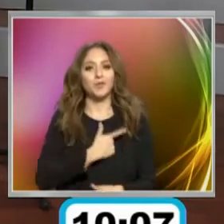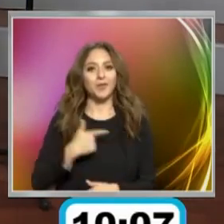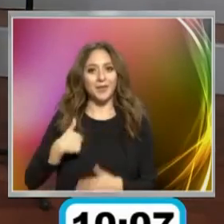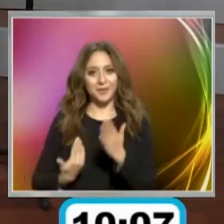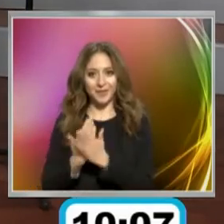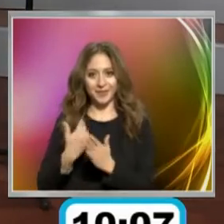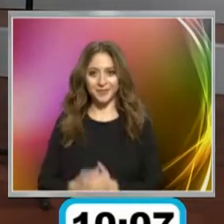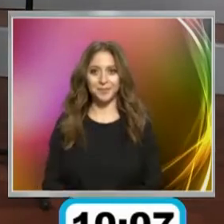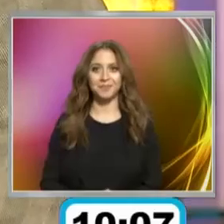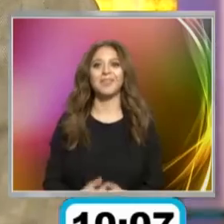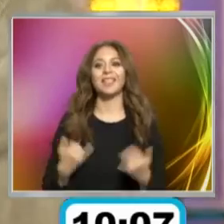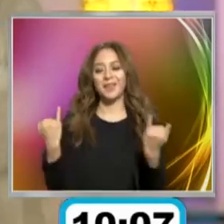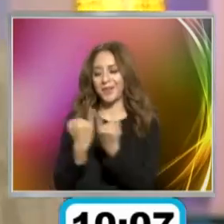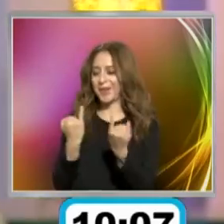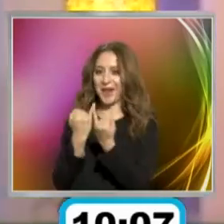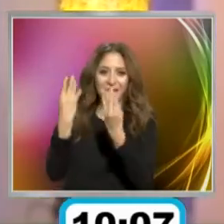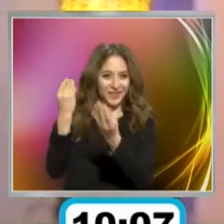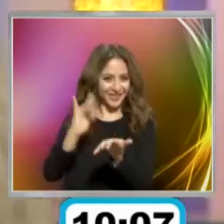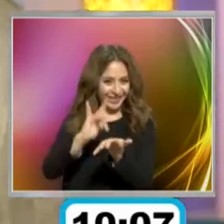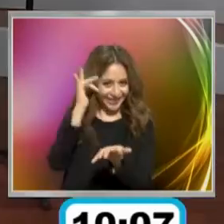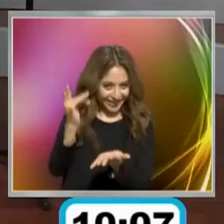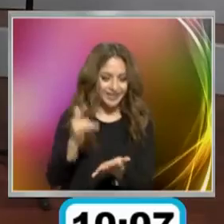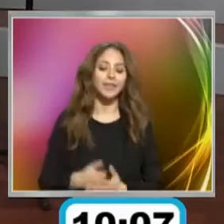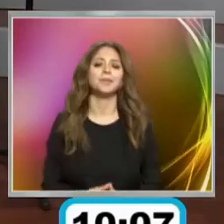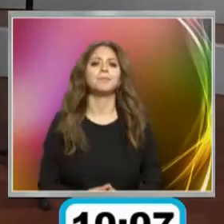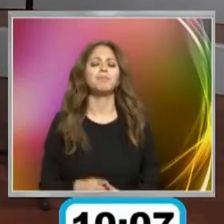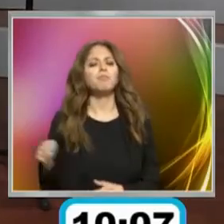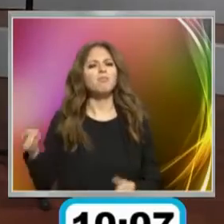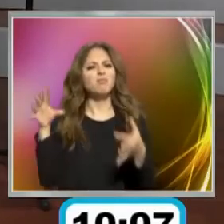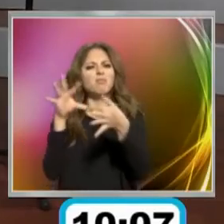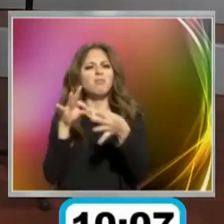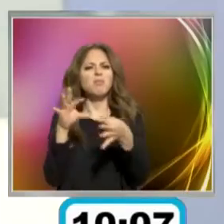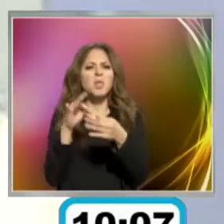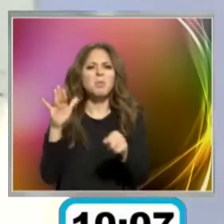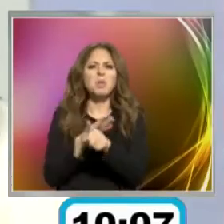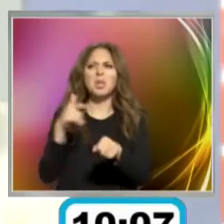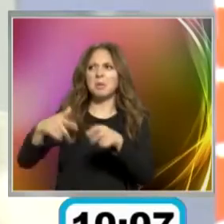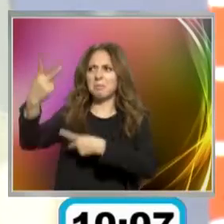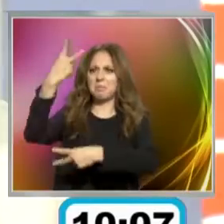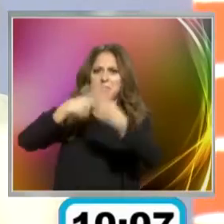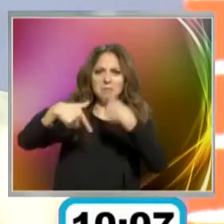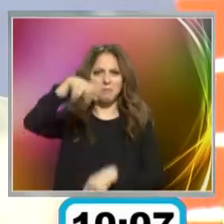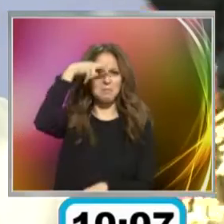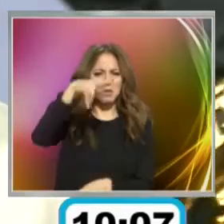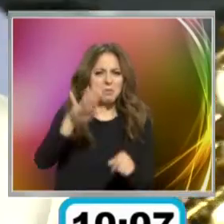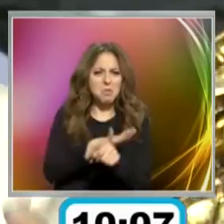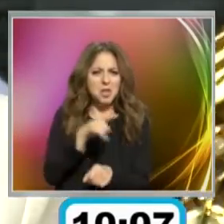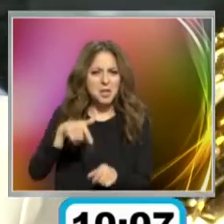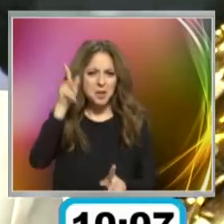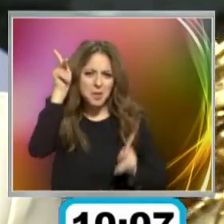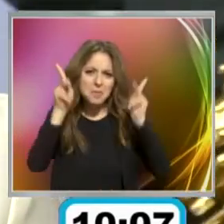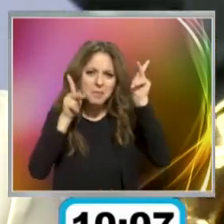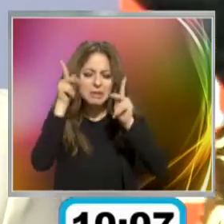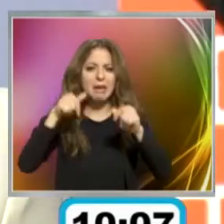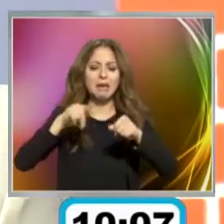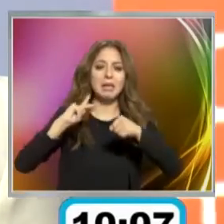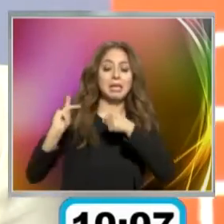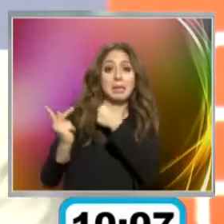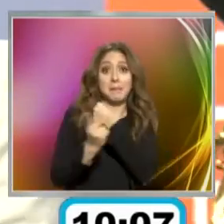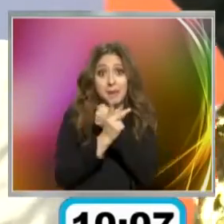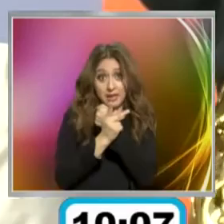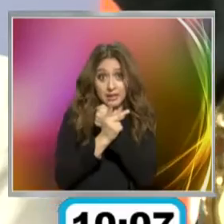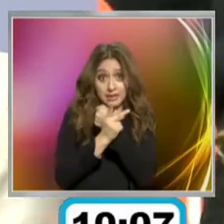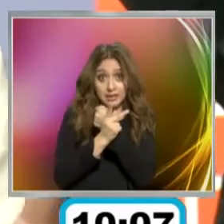Bienvenidos. Y para nosotros, muchas gracias. Gracias. Cuéntenme un poco por qué México, cómo retoman esta visita a este país donde